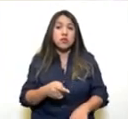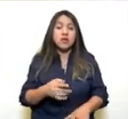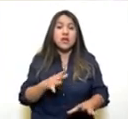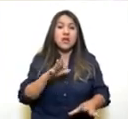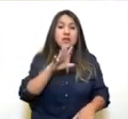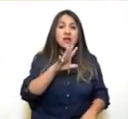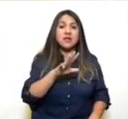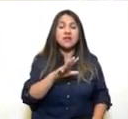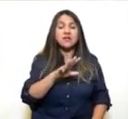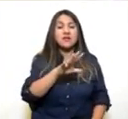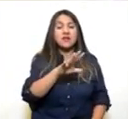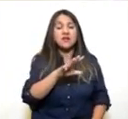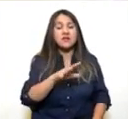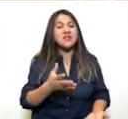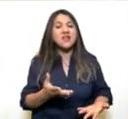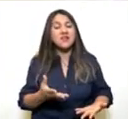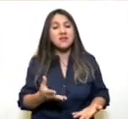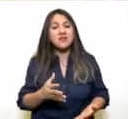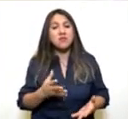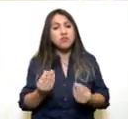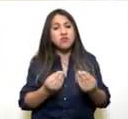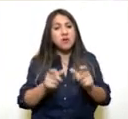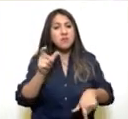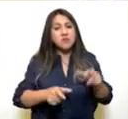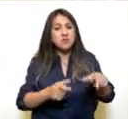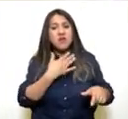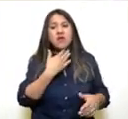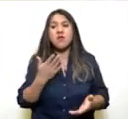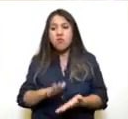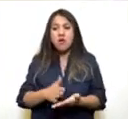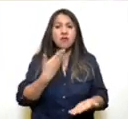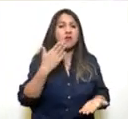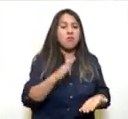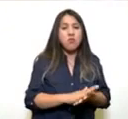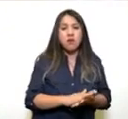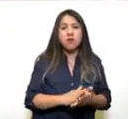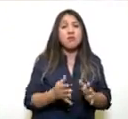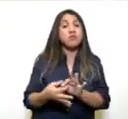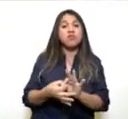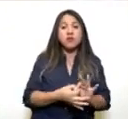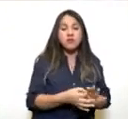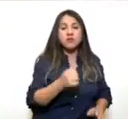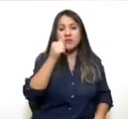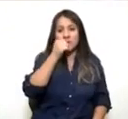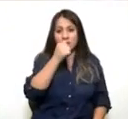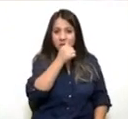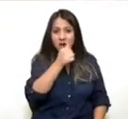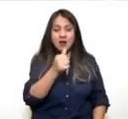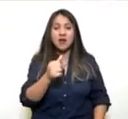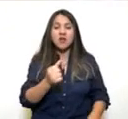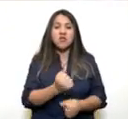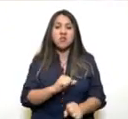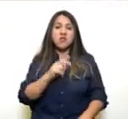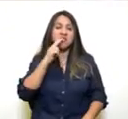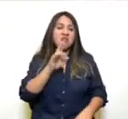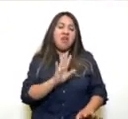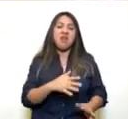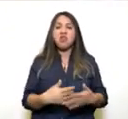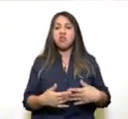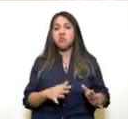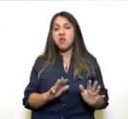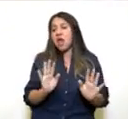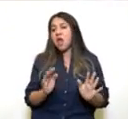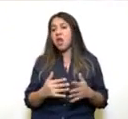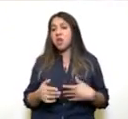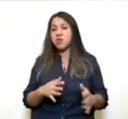también hemos visto mucha gente fallecida uno no pueden naturalizar eso que ocurre